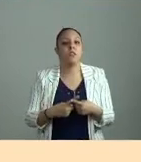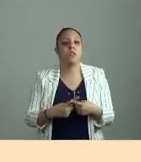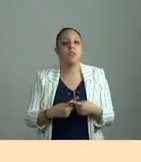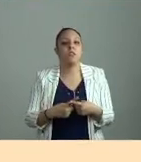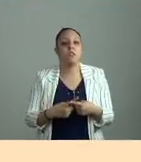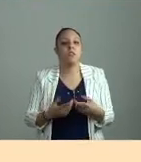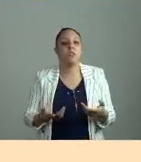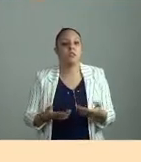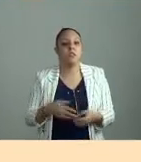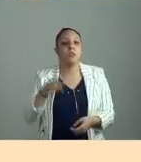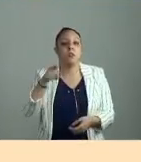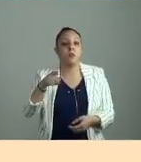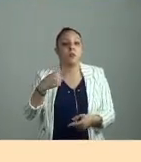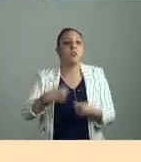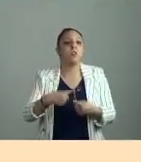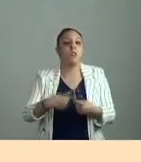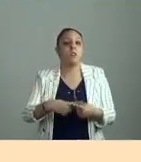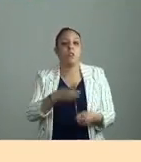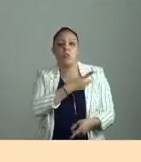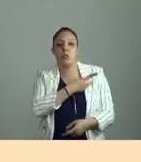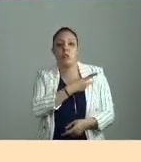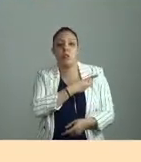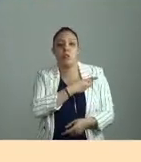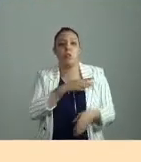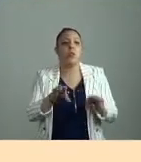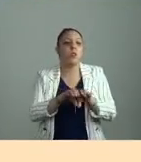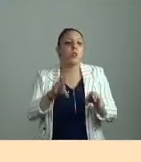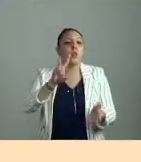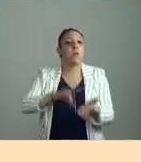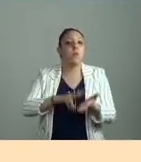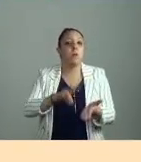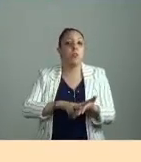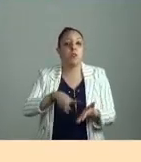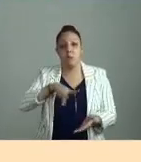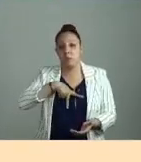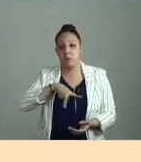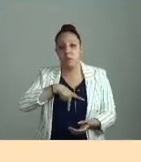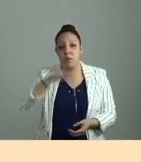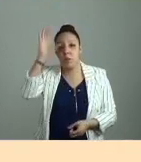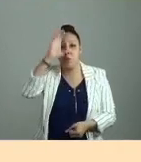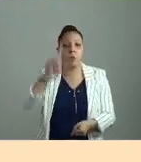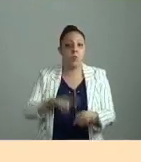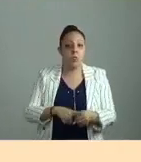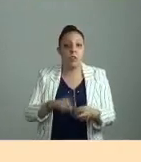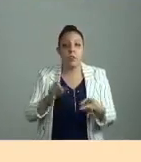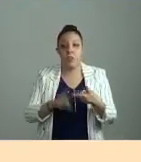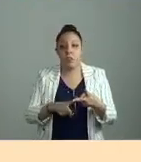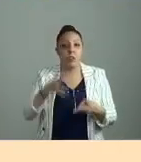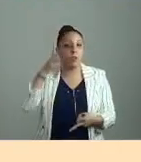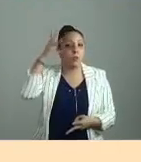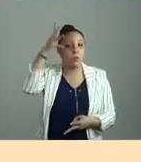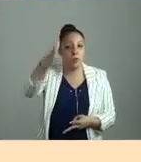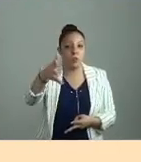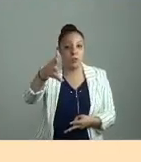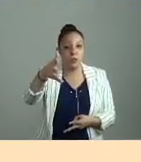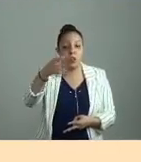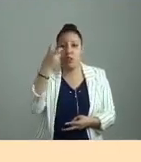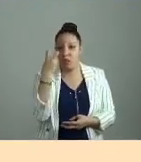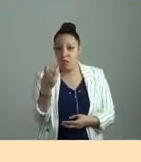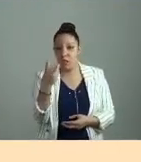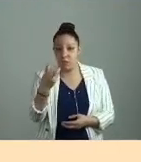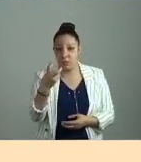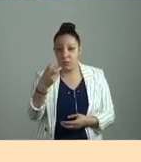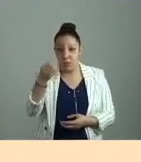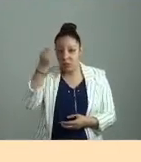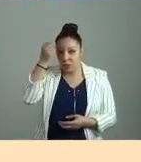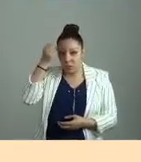nuestra vida nuestra cultura nuestro futuro entonces esto el concepto fundamental no